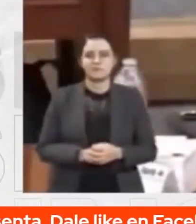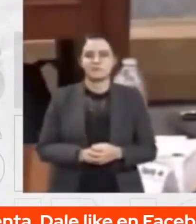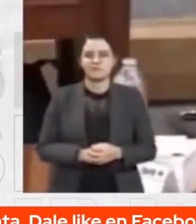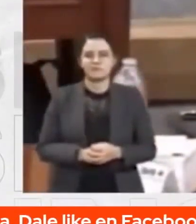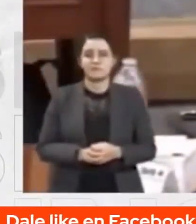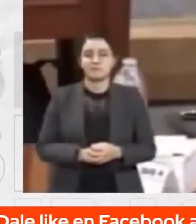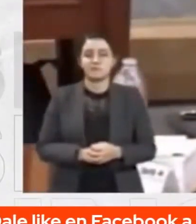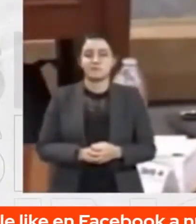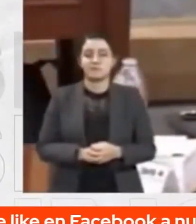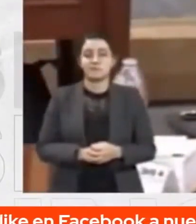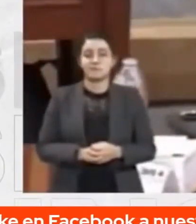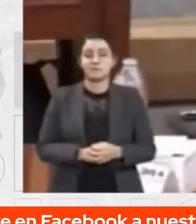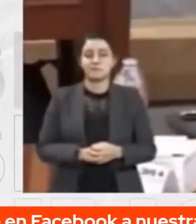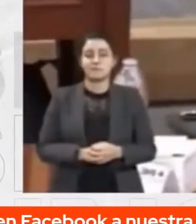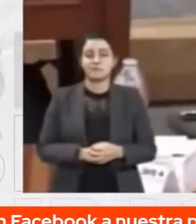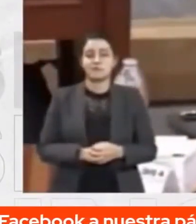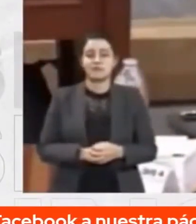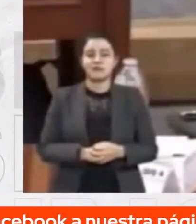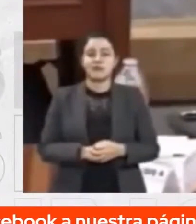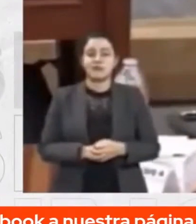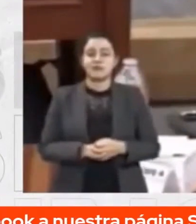en estos años